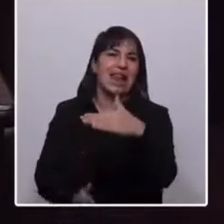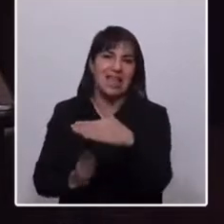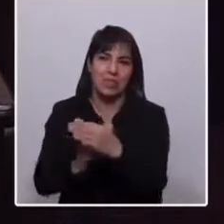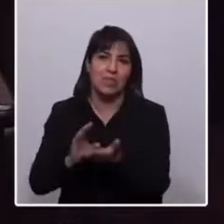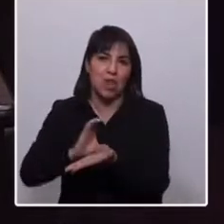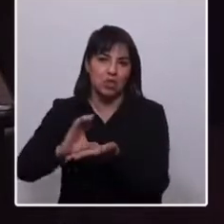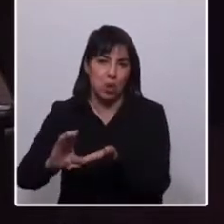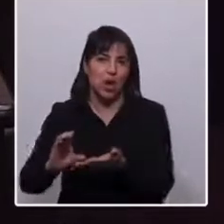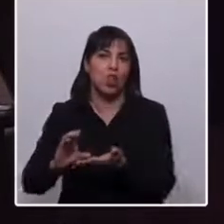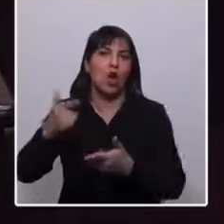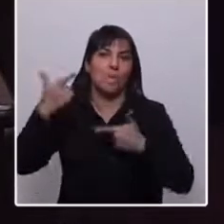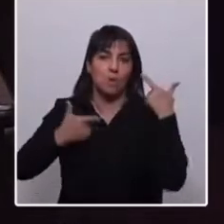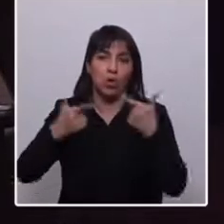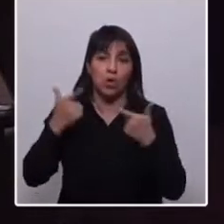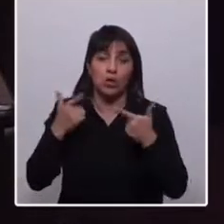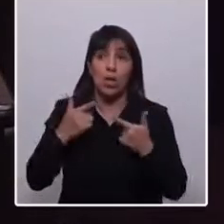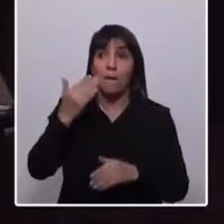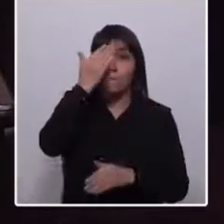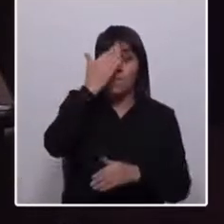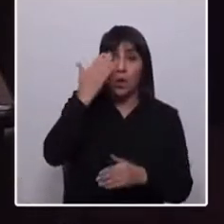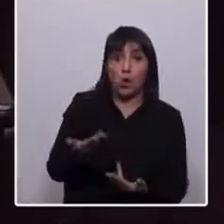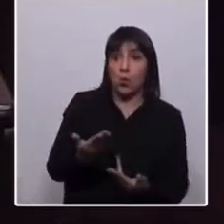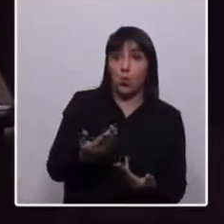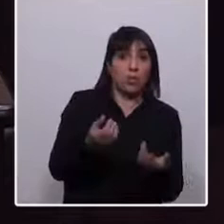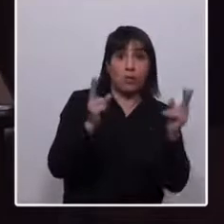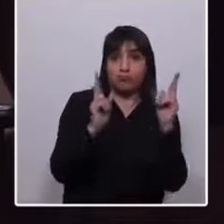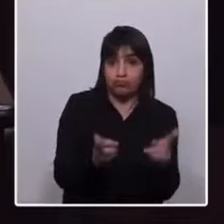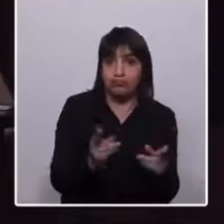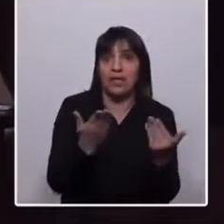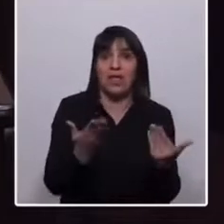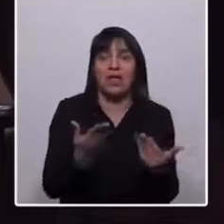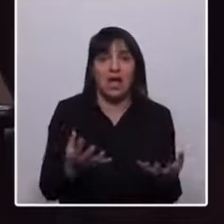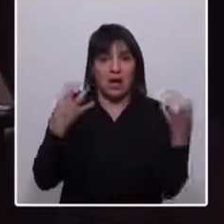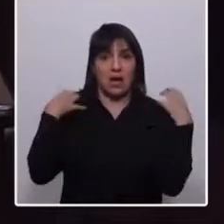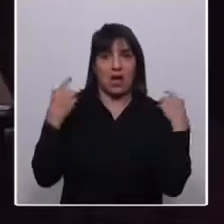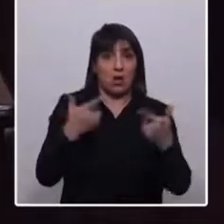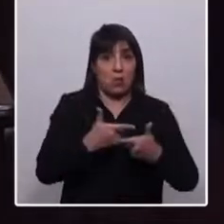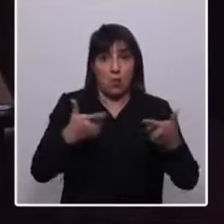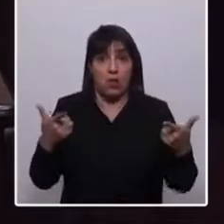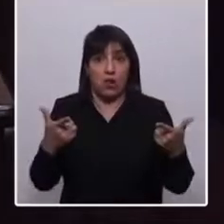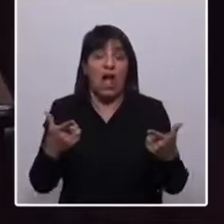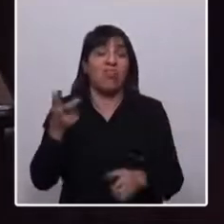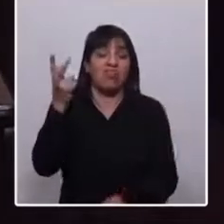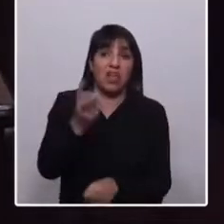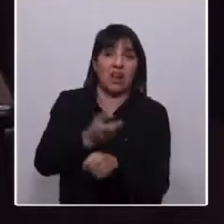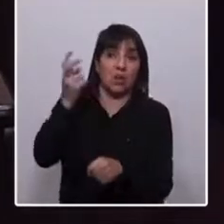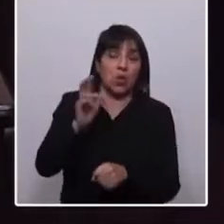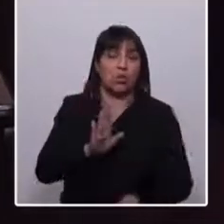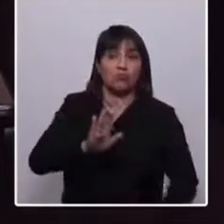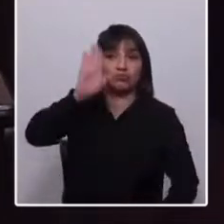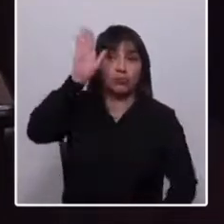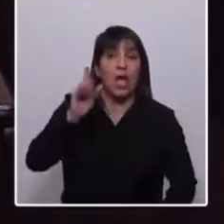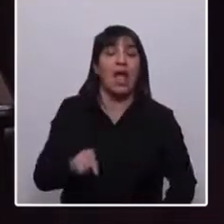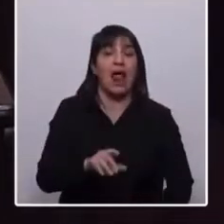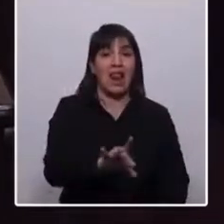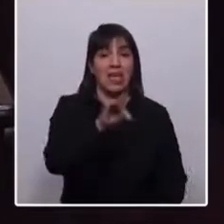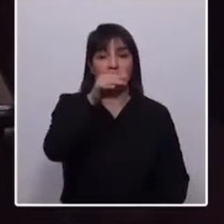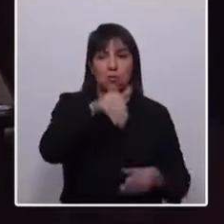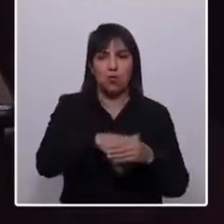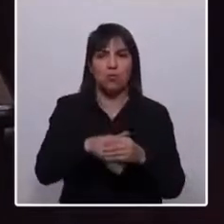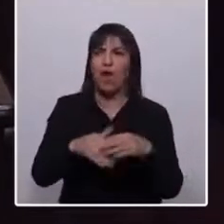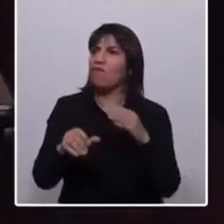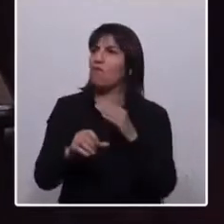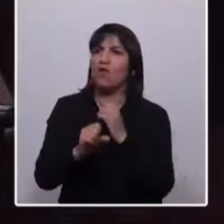¿Les preocupan las inhabilidades para cargos públicos? ¿Que delincuentes postulan a los cargos de elección popular? ¿Votaron en contra o se abstienen? ¿Tienen mala memoria o